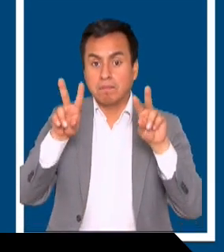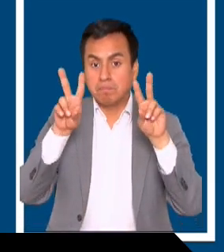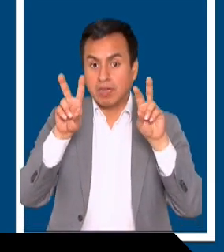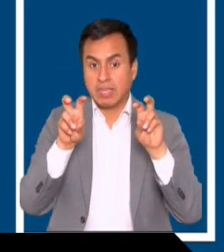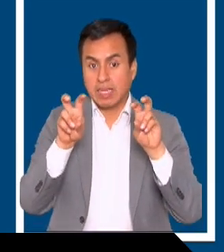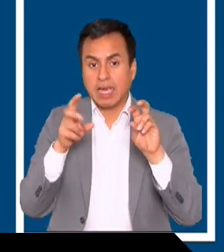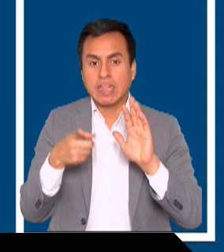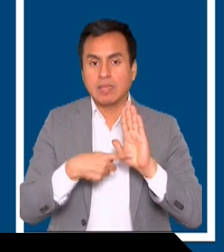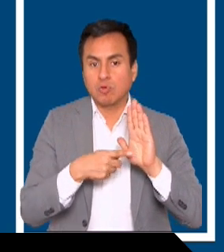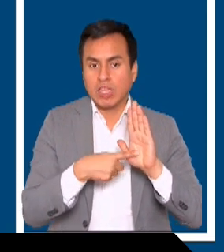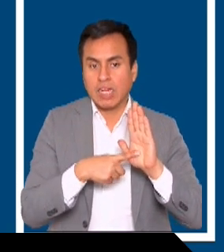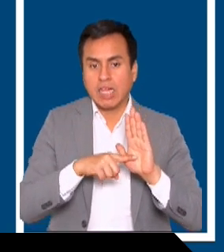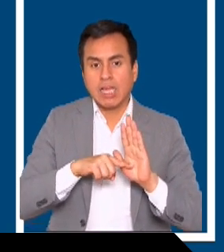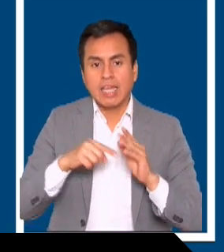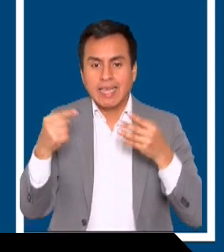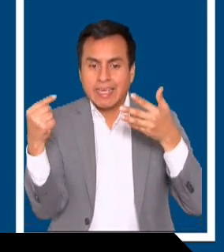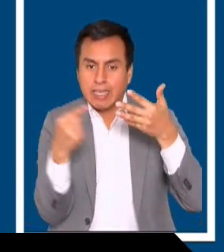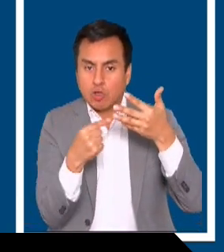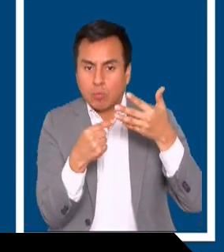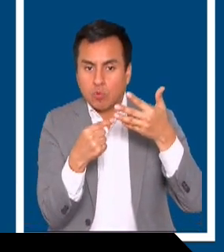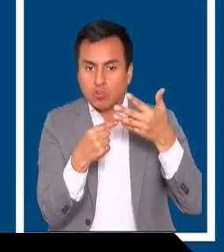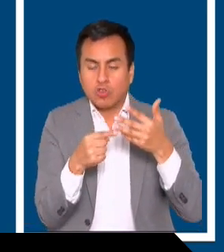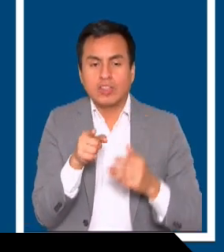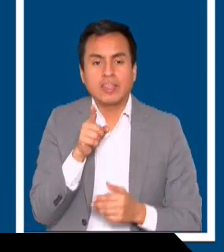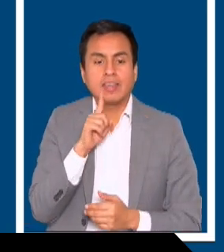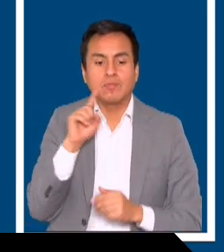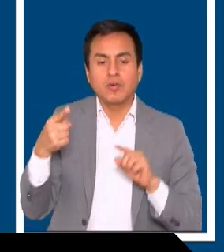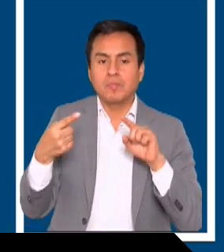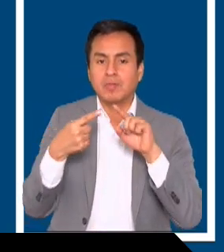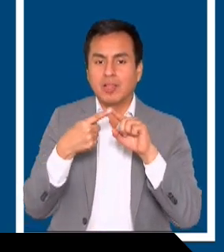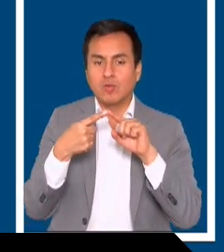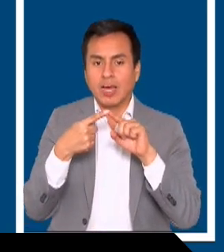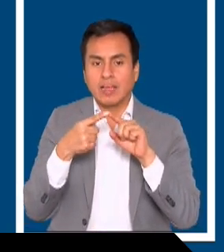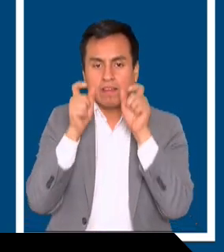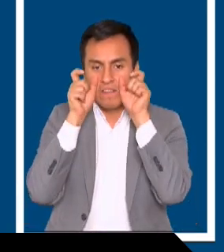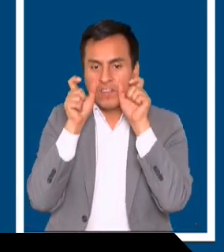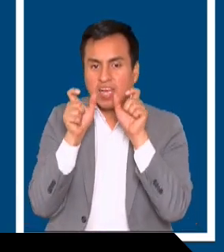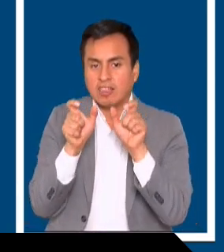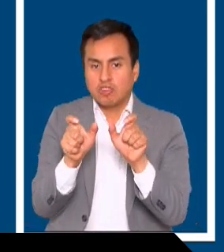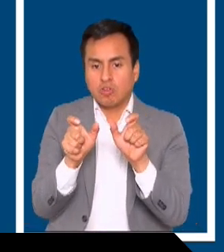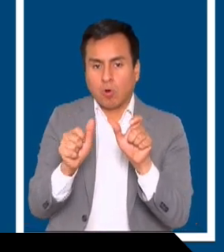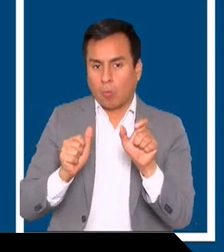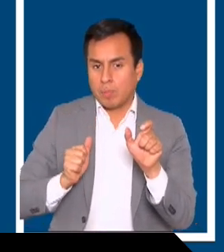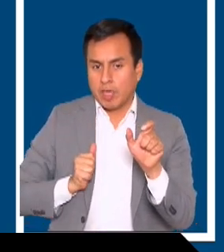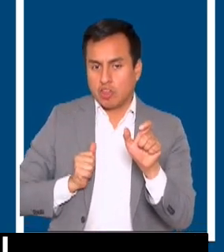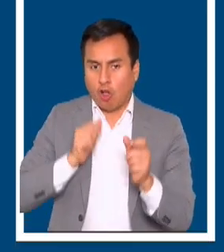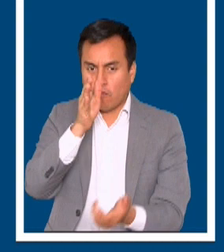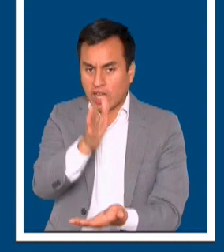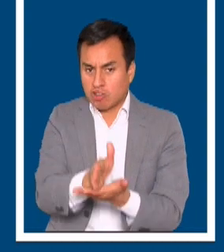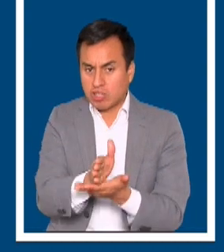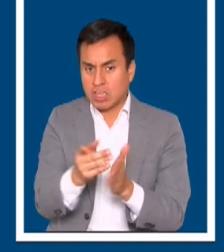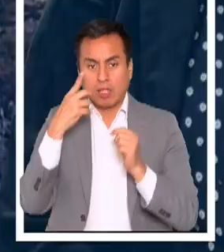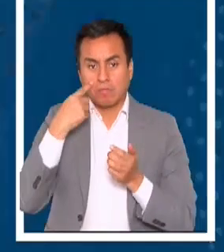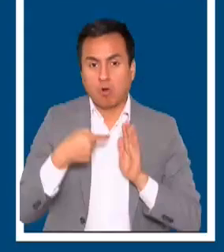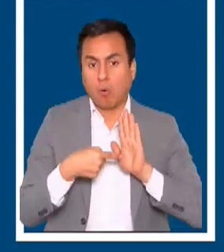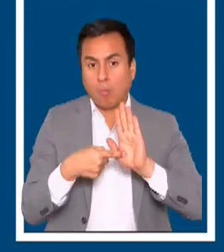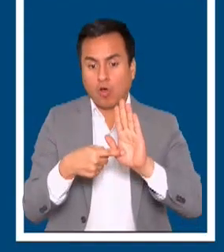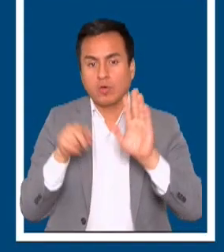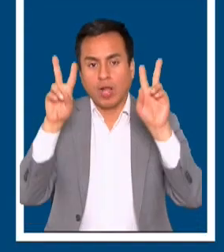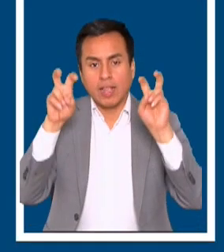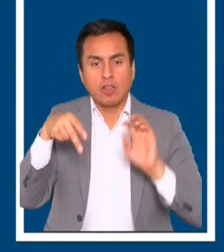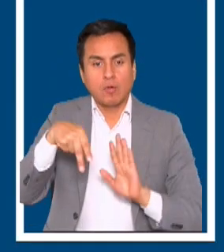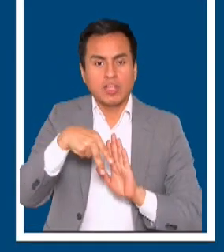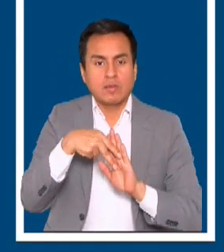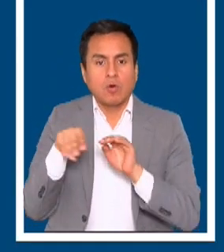fortalecimiento de la administración tributaria y Reforma del impuesto a la renta se propone estructurar el esfuerzo tributario en dos iniciativas